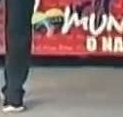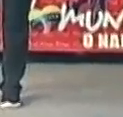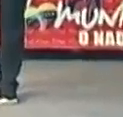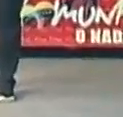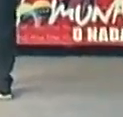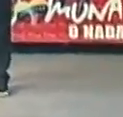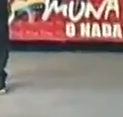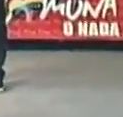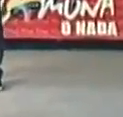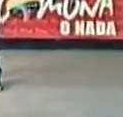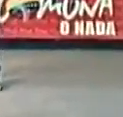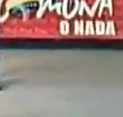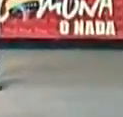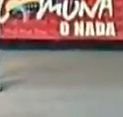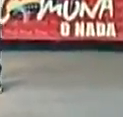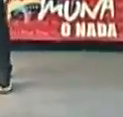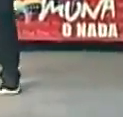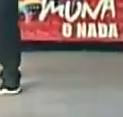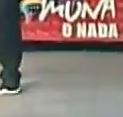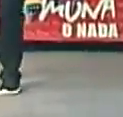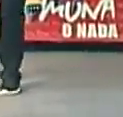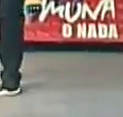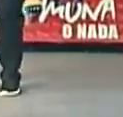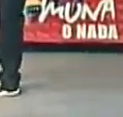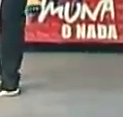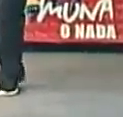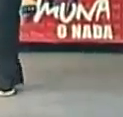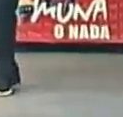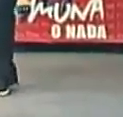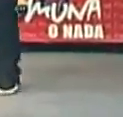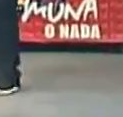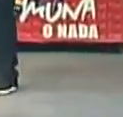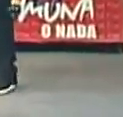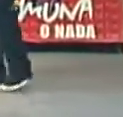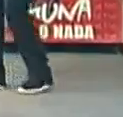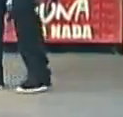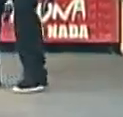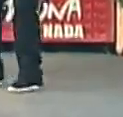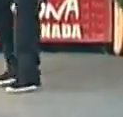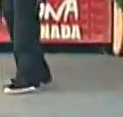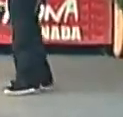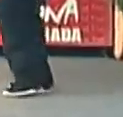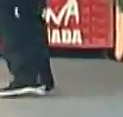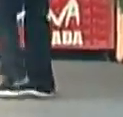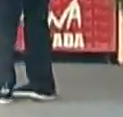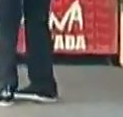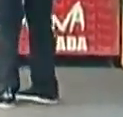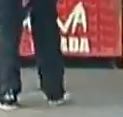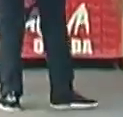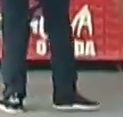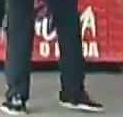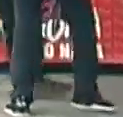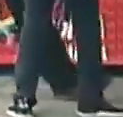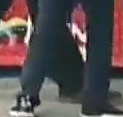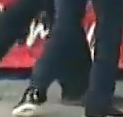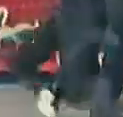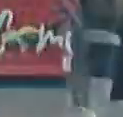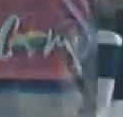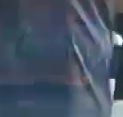Pa'lante, vaya. Vamos fuerte, mi gente, ni para coger impulso le damos para atrás, atrás.